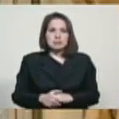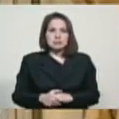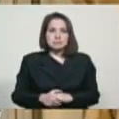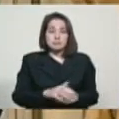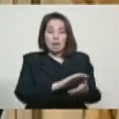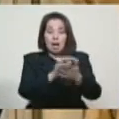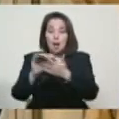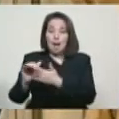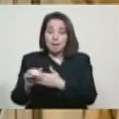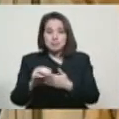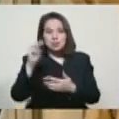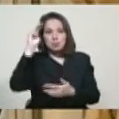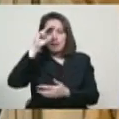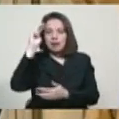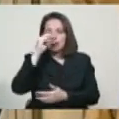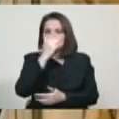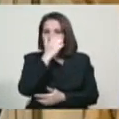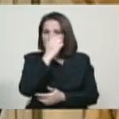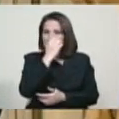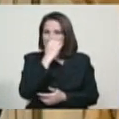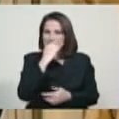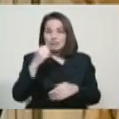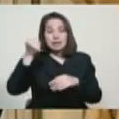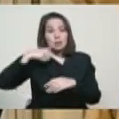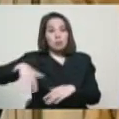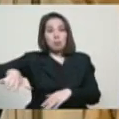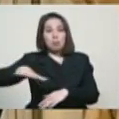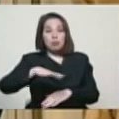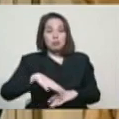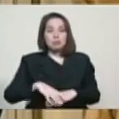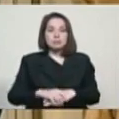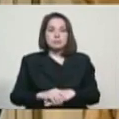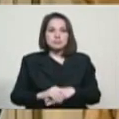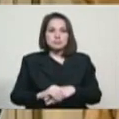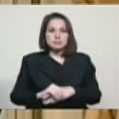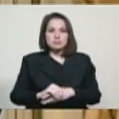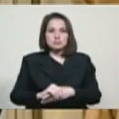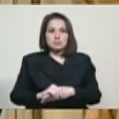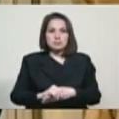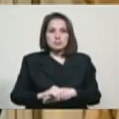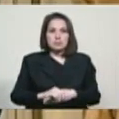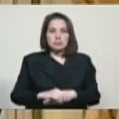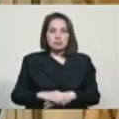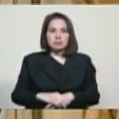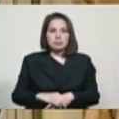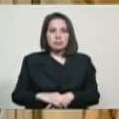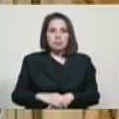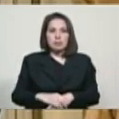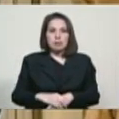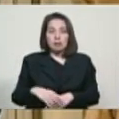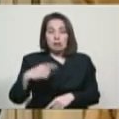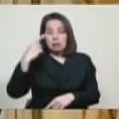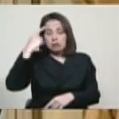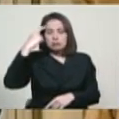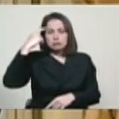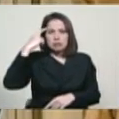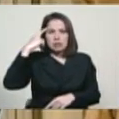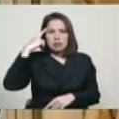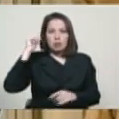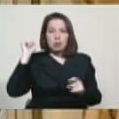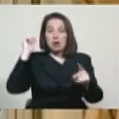compañero y maestro de nuestro pueblo, de nuestro comandante, estoy convencido que uno de los retos